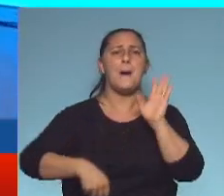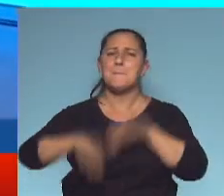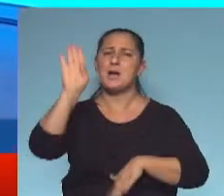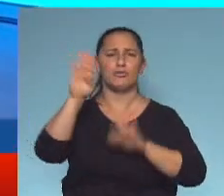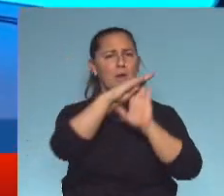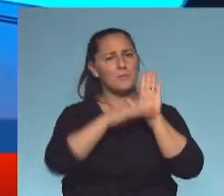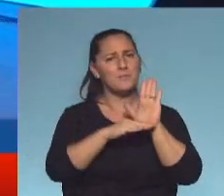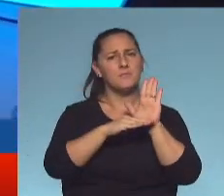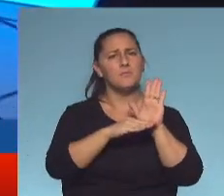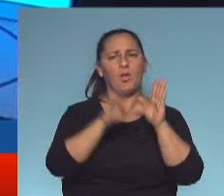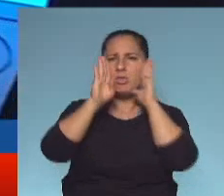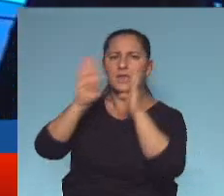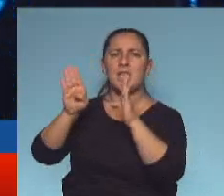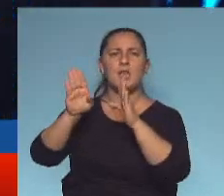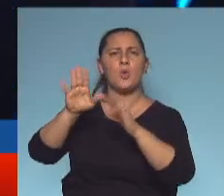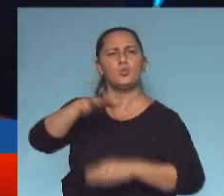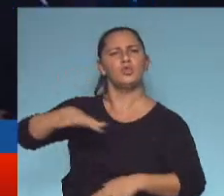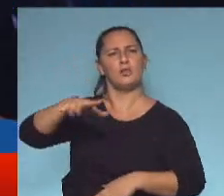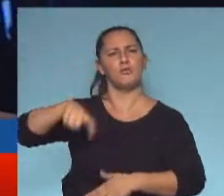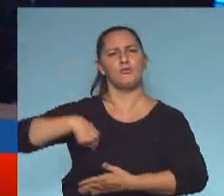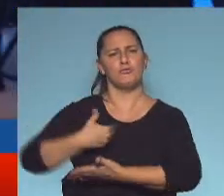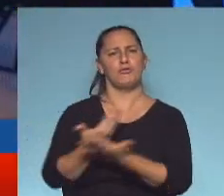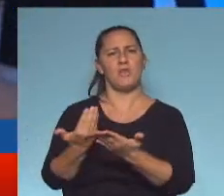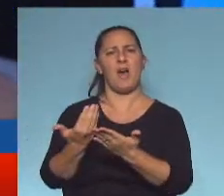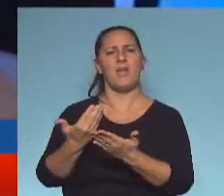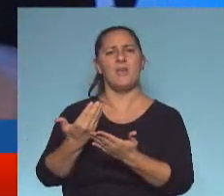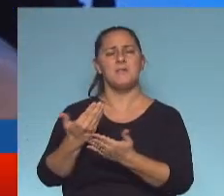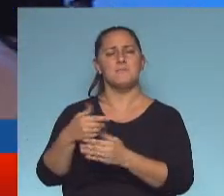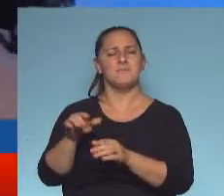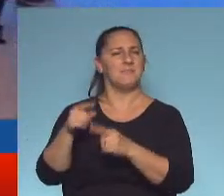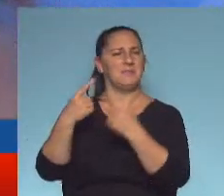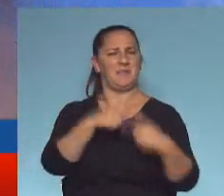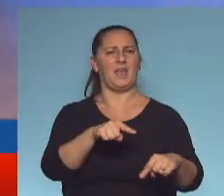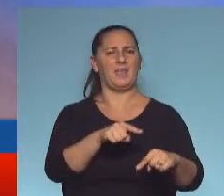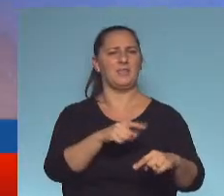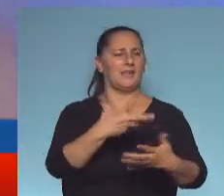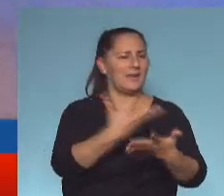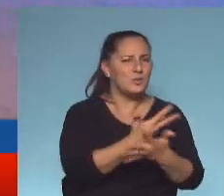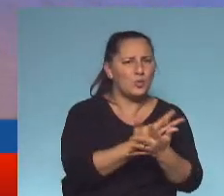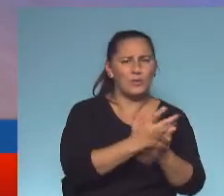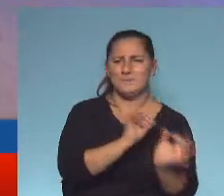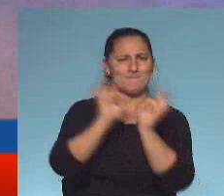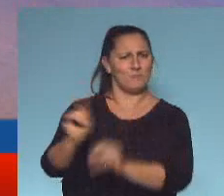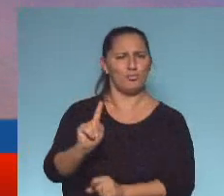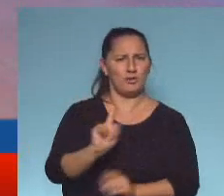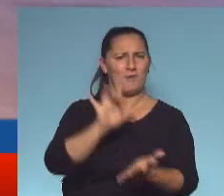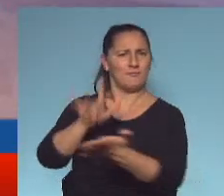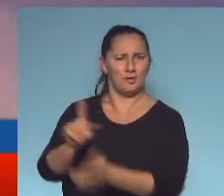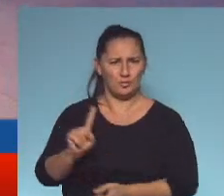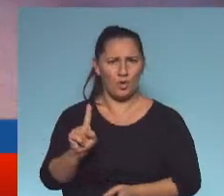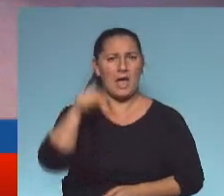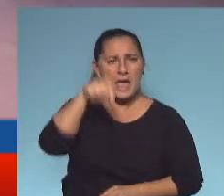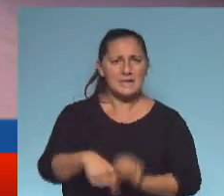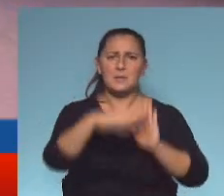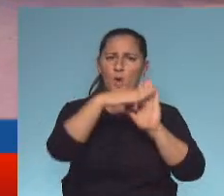a un sector de la sociedad en donde los más vulnerables de nuestro país no llegaban o no accedían, y este programa se está haciendo con